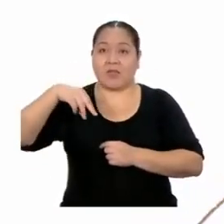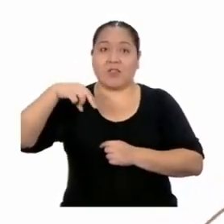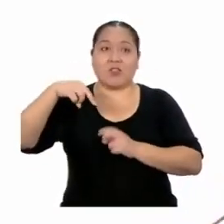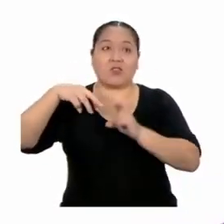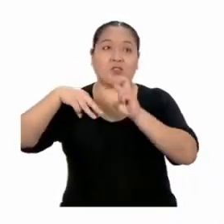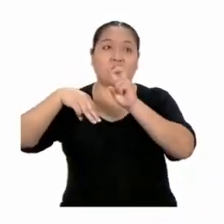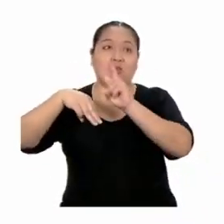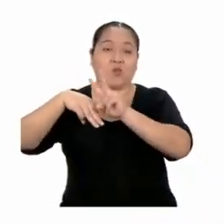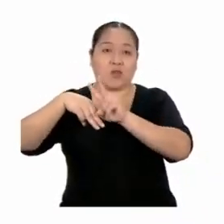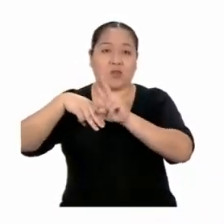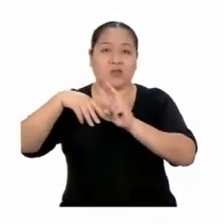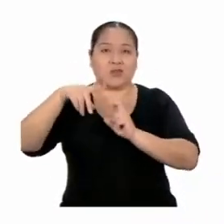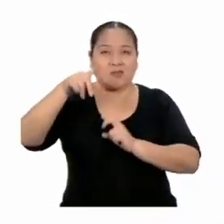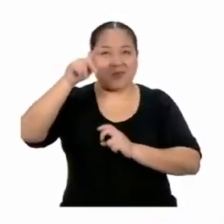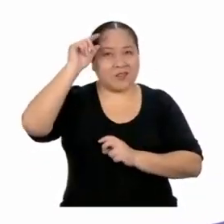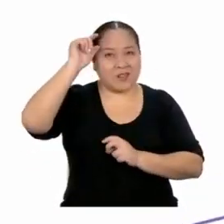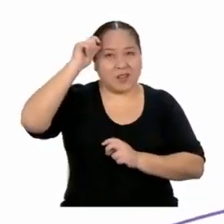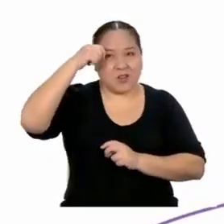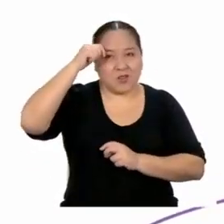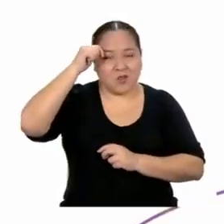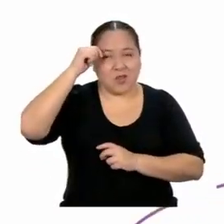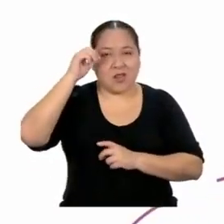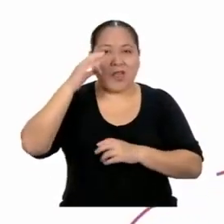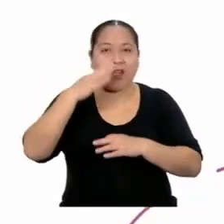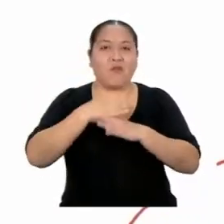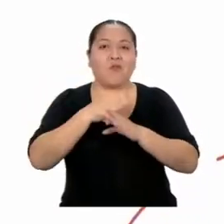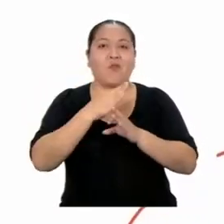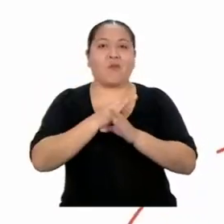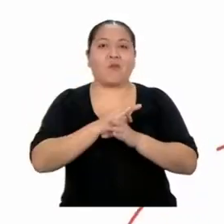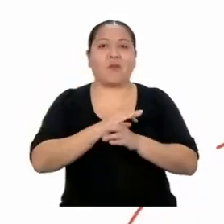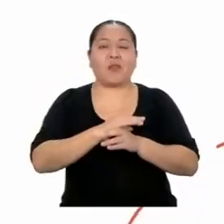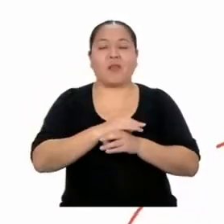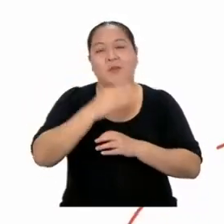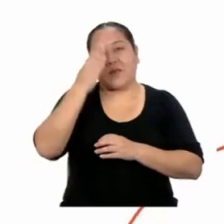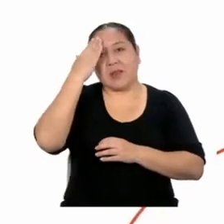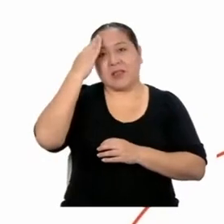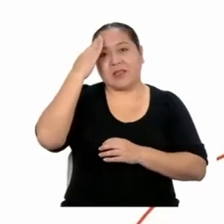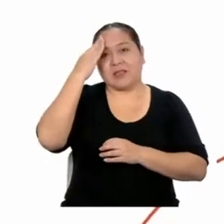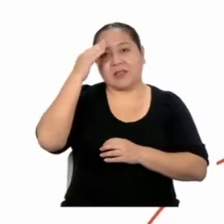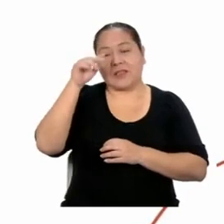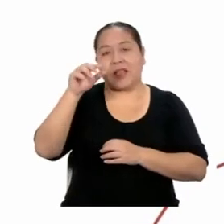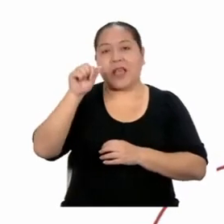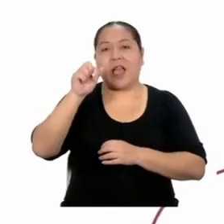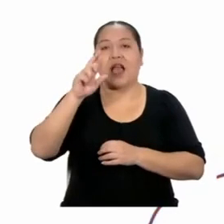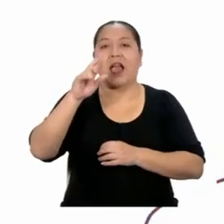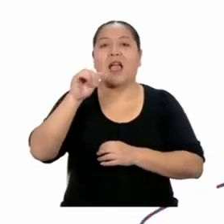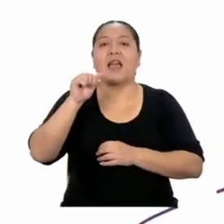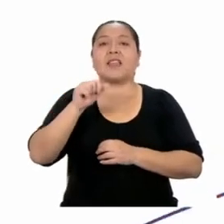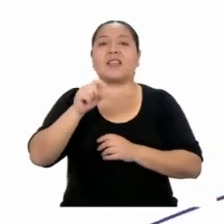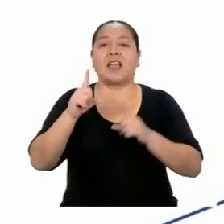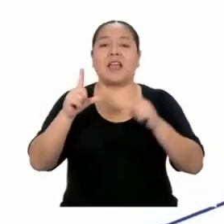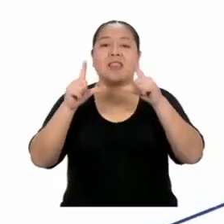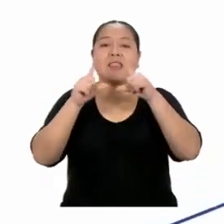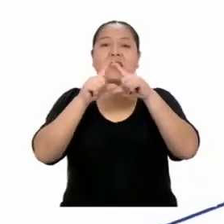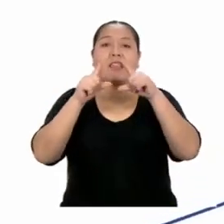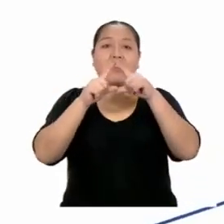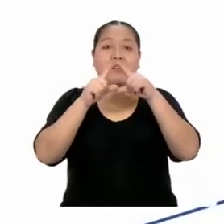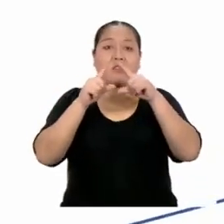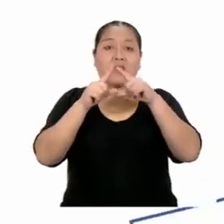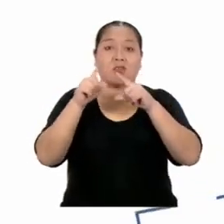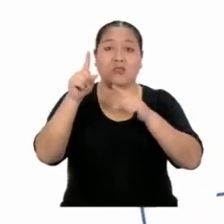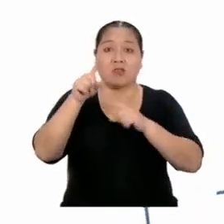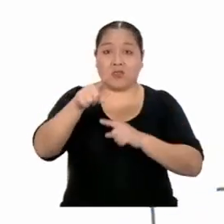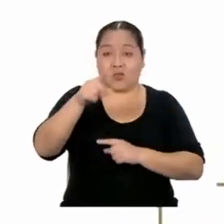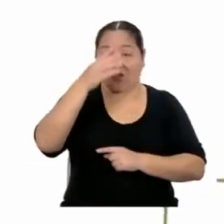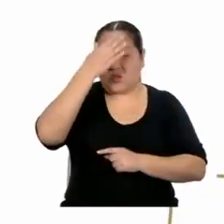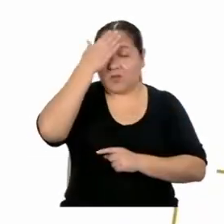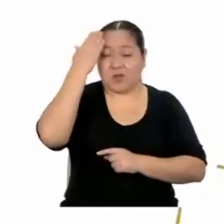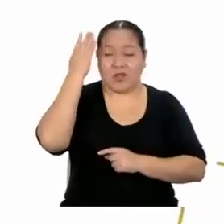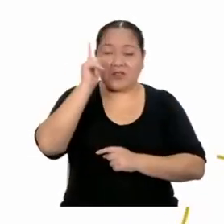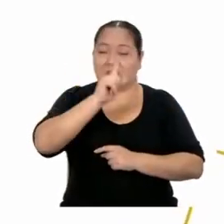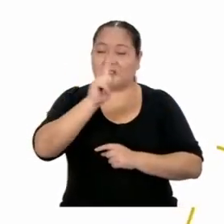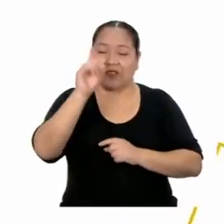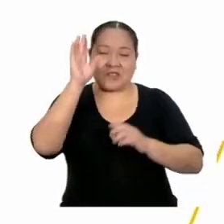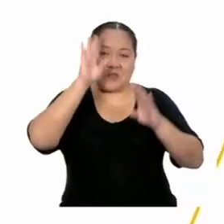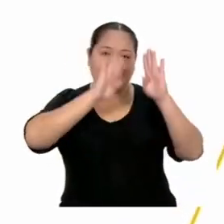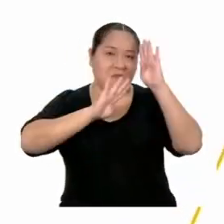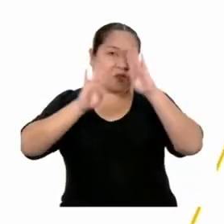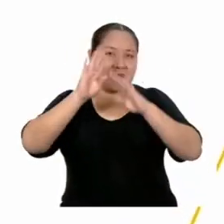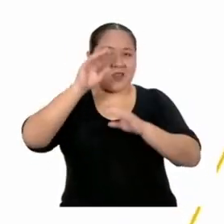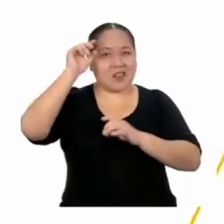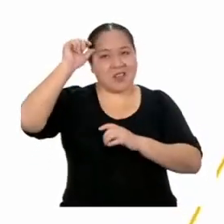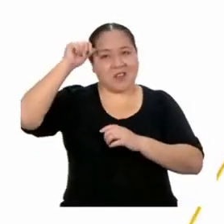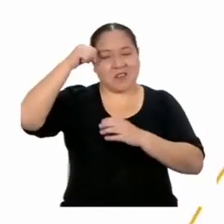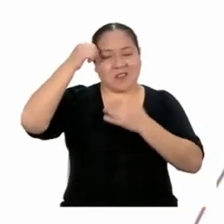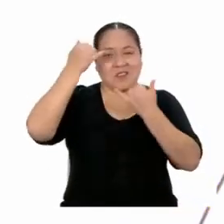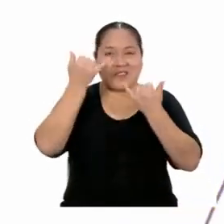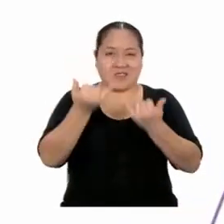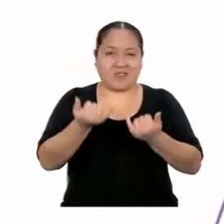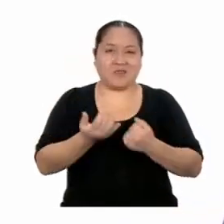si alguien por ahí se acuerda de la fórmula que usamos para calcular el área del triángulo. Si ya te olvidaste, no te preocupes porque la